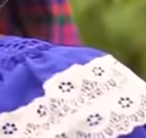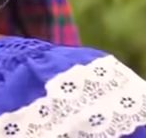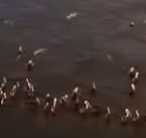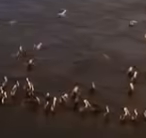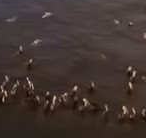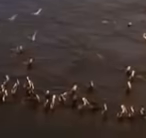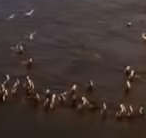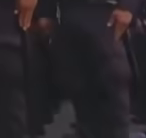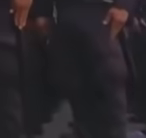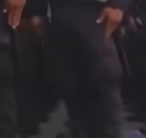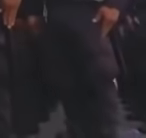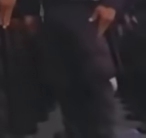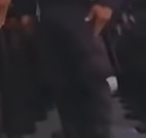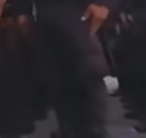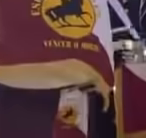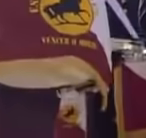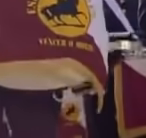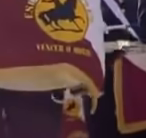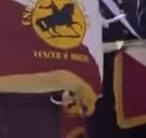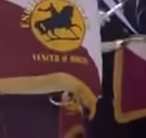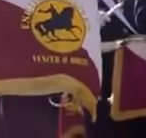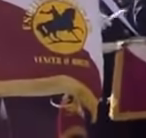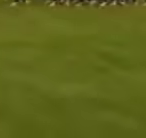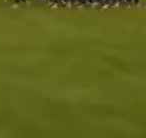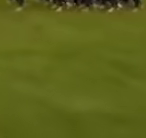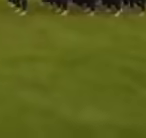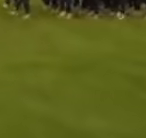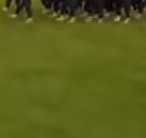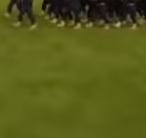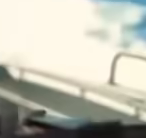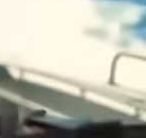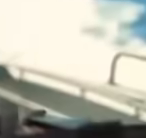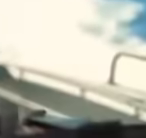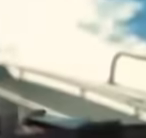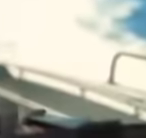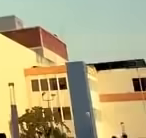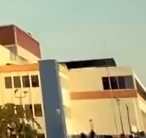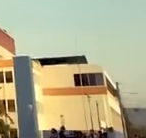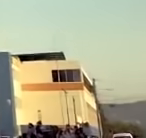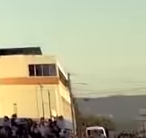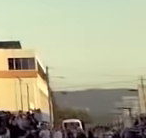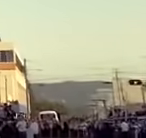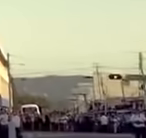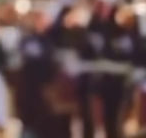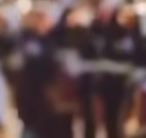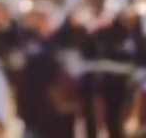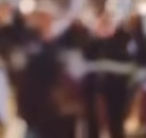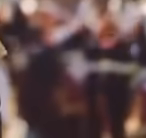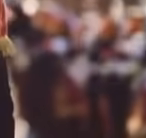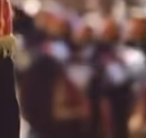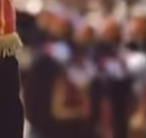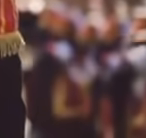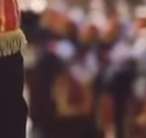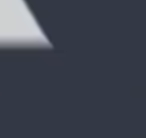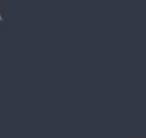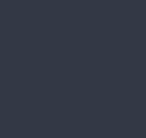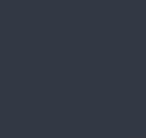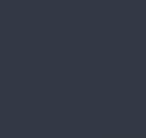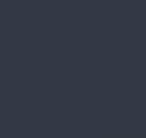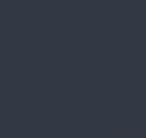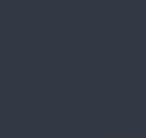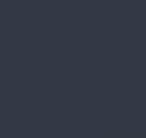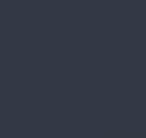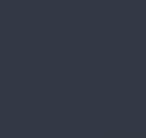A continuación, Nación de Héroes, el desfile en honor a nuestra independencia patria.